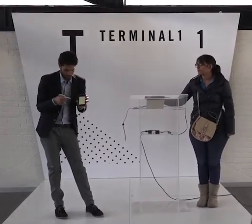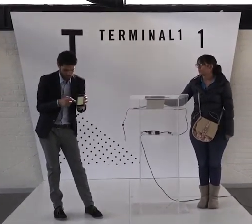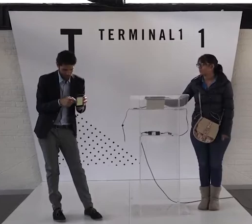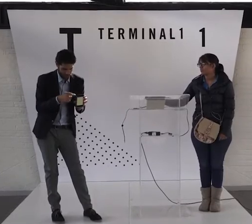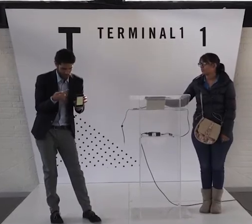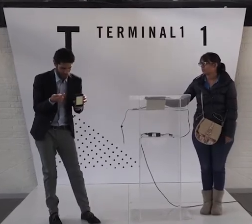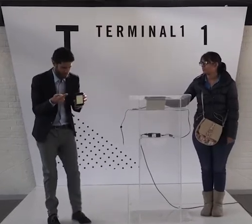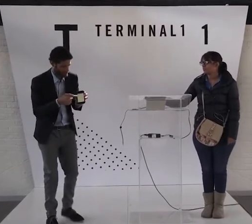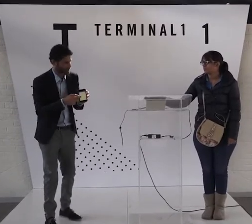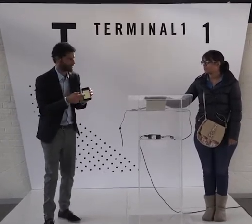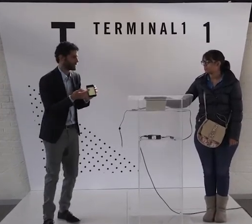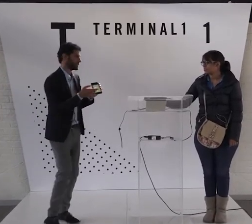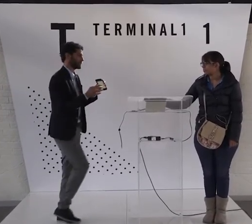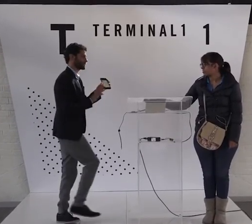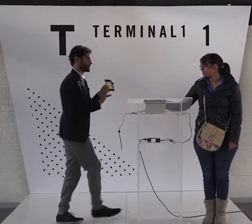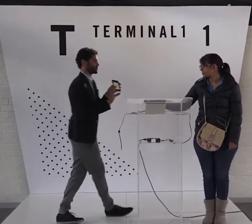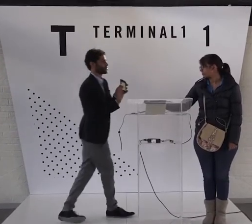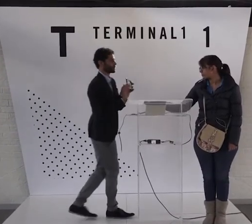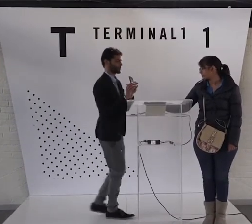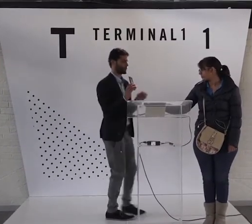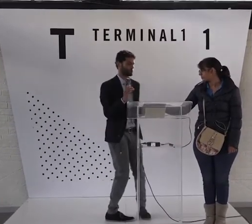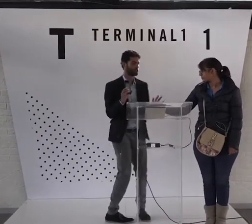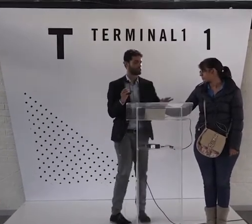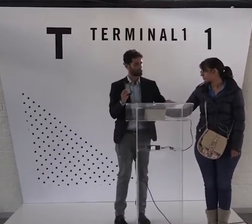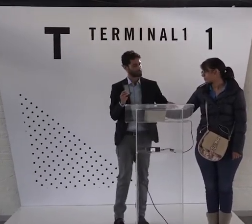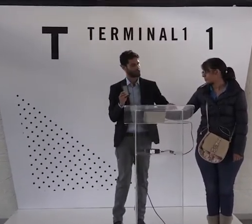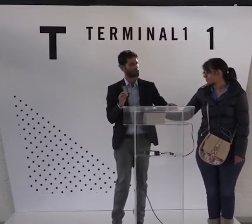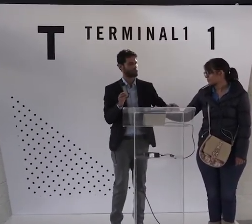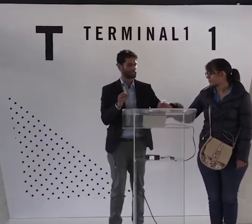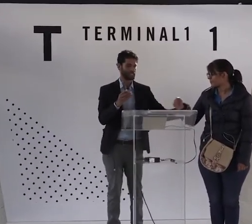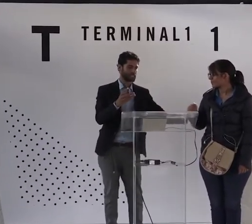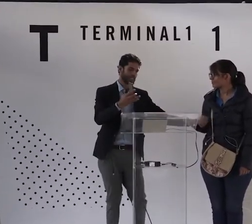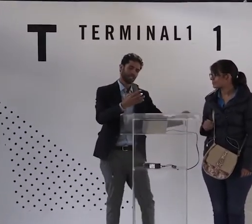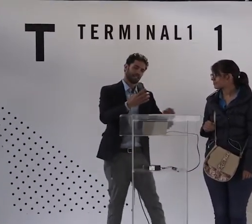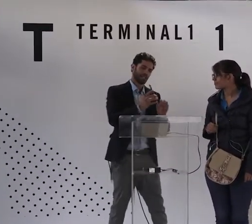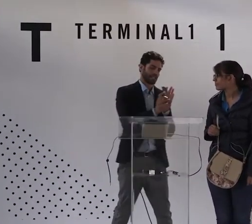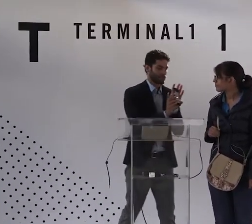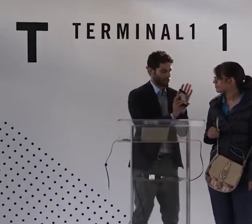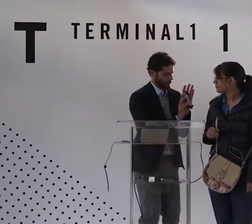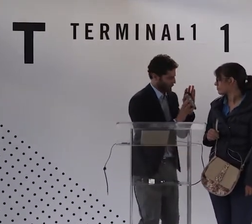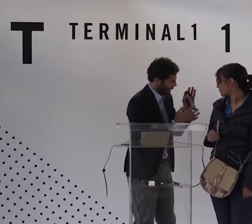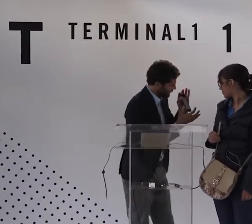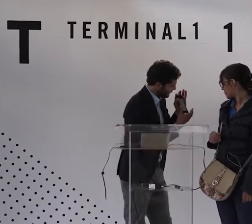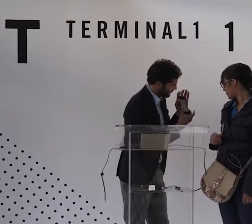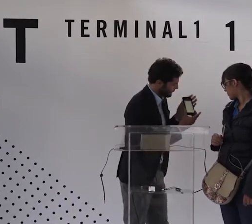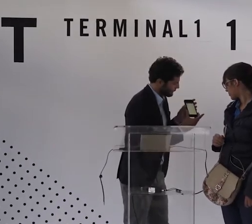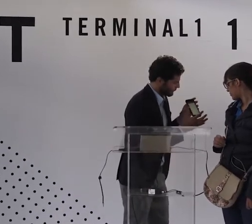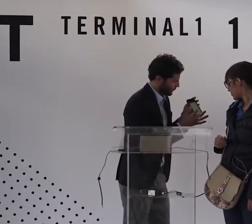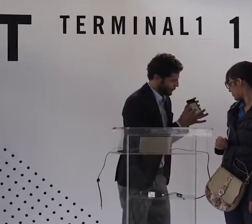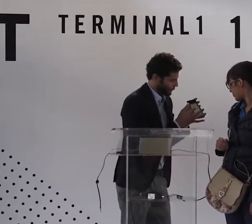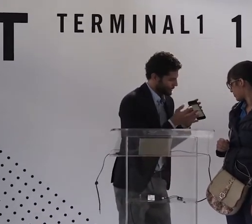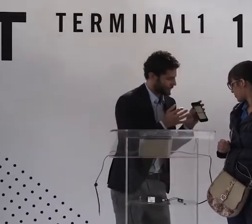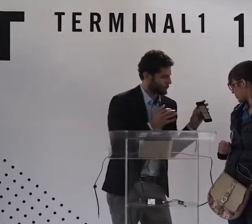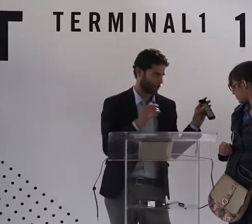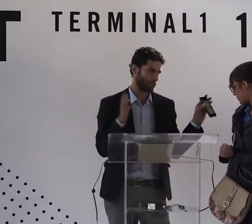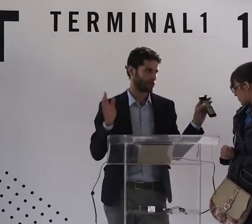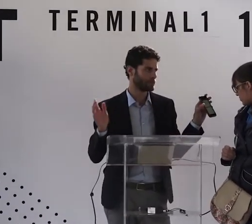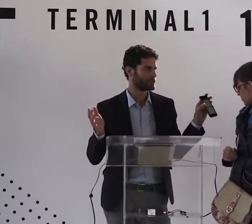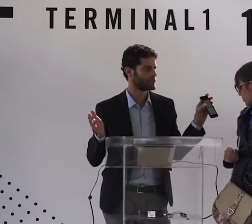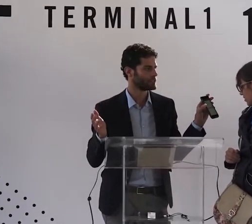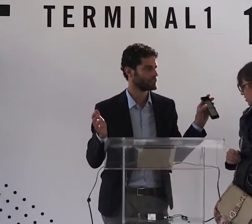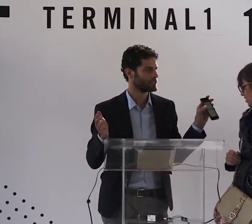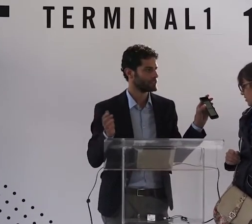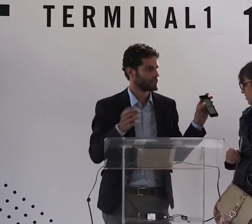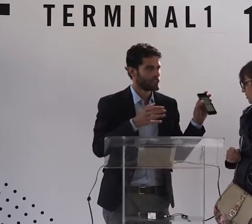100 números, hay 100 números. Y ahorita vas a hacer tú los ojos de todo el mundo, ya puedes quitar tu manita. Y por ejemplo ahí, ¿qué número ves ahí? Por